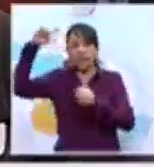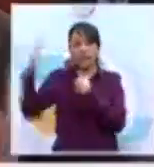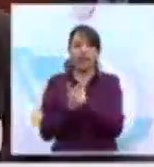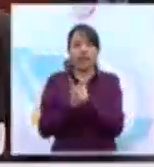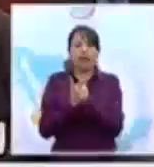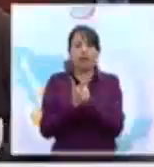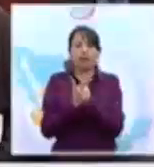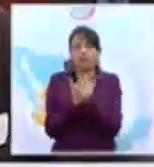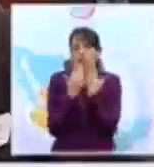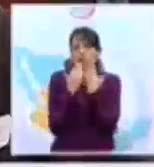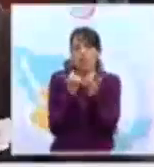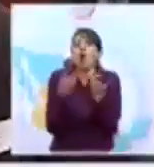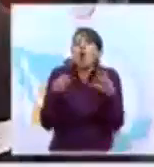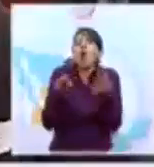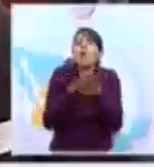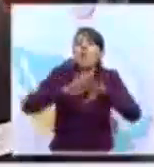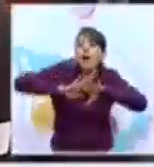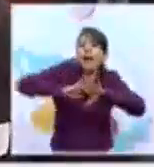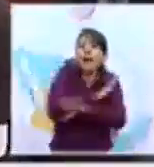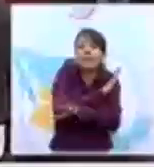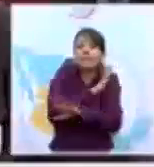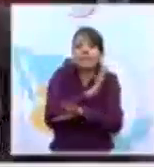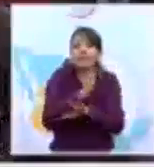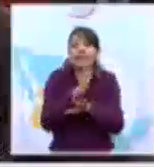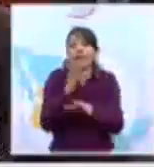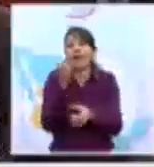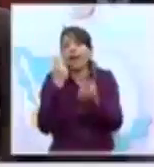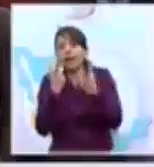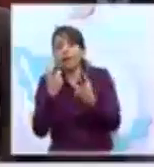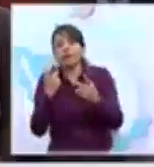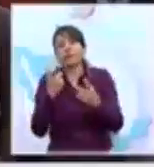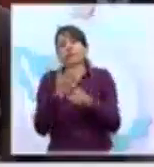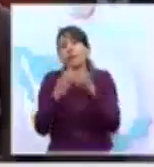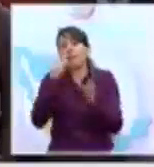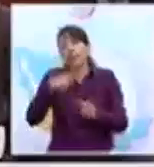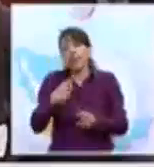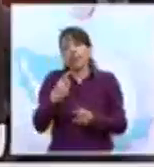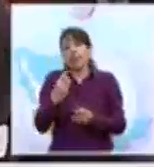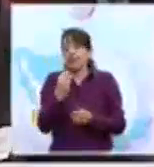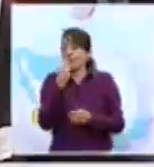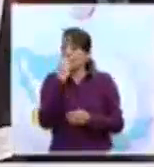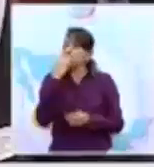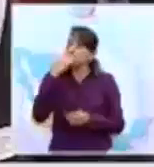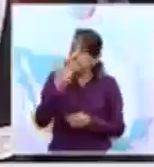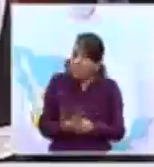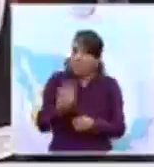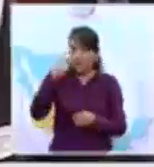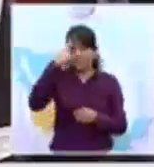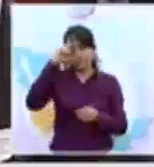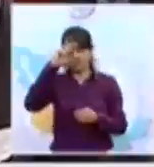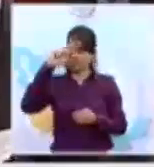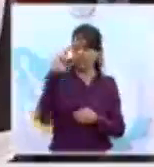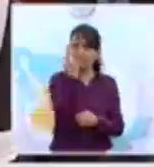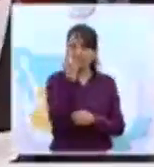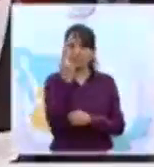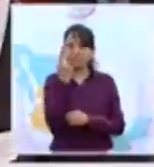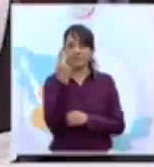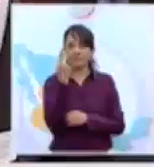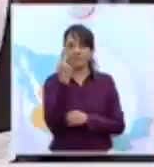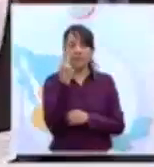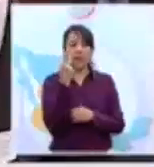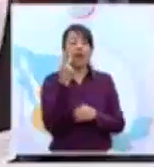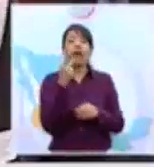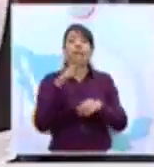cambiado pautas de consumo que orientan a la obesidad, teniendo a las familias marginadas como actores